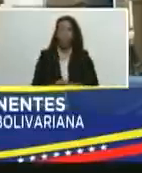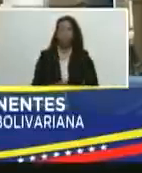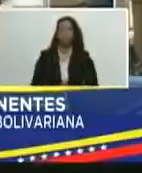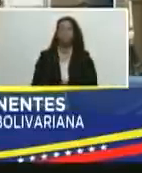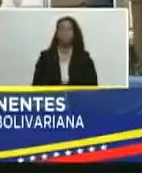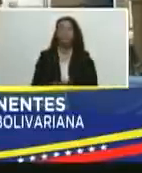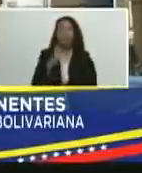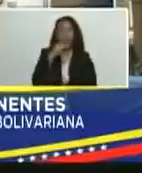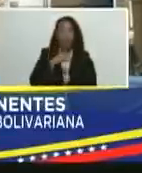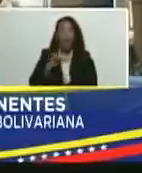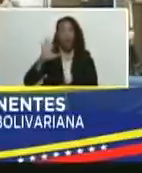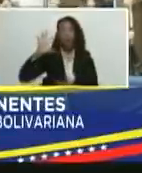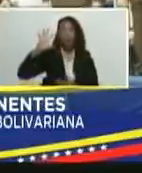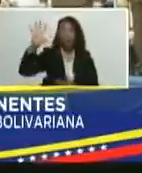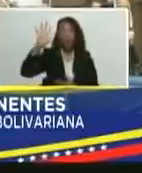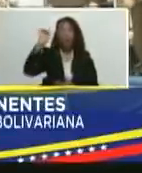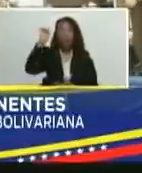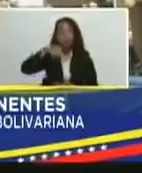Para tener patria,